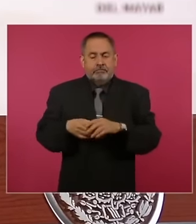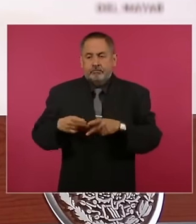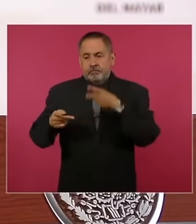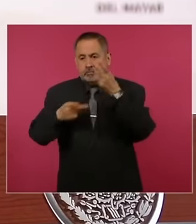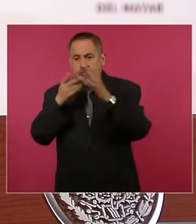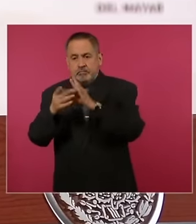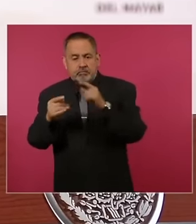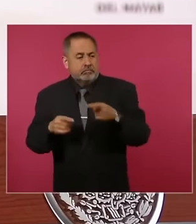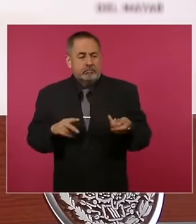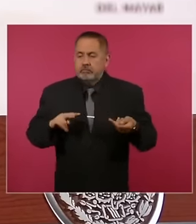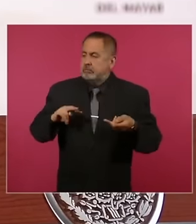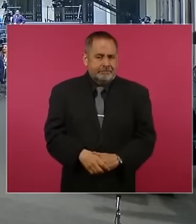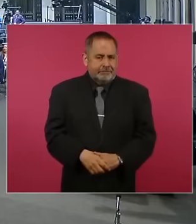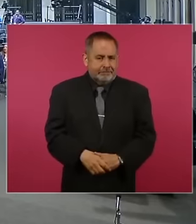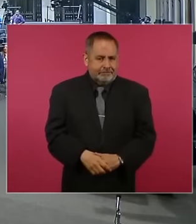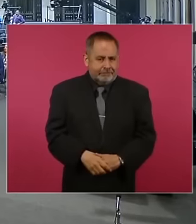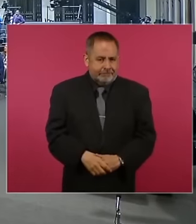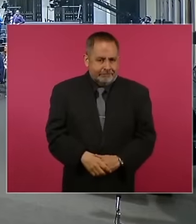distorsiona.